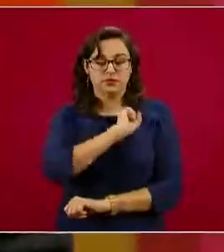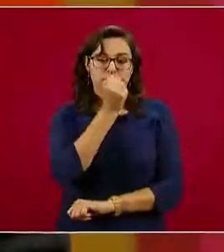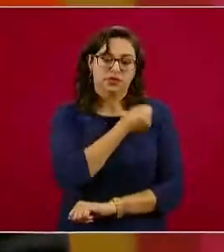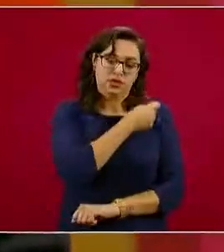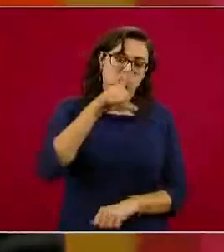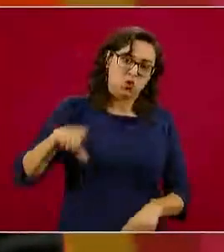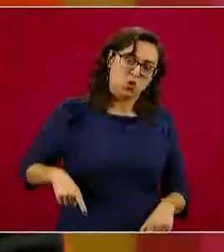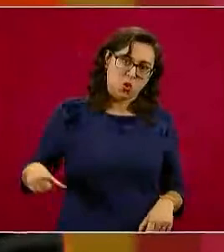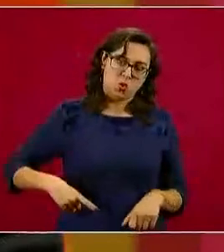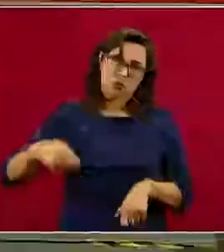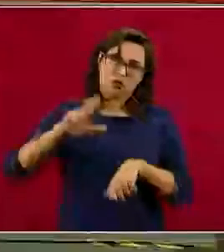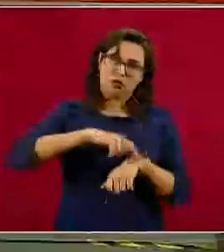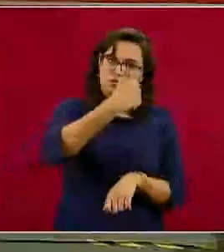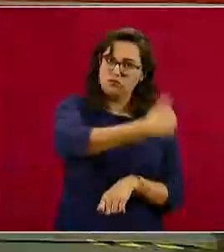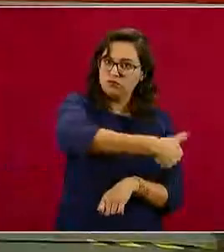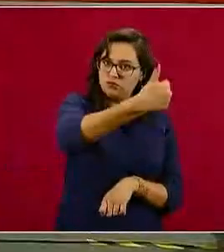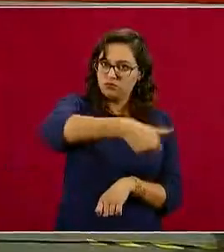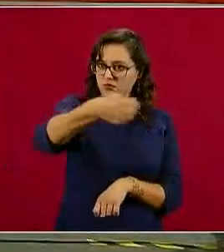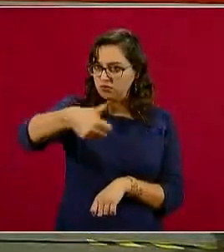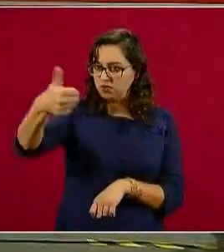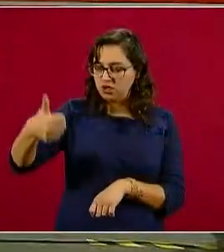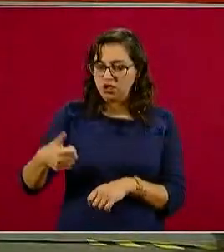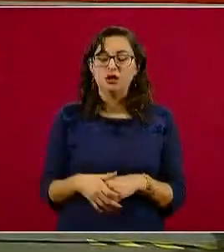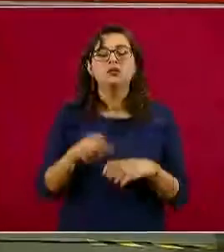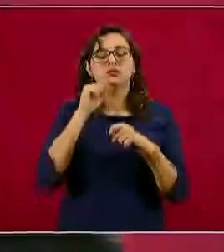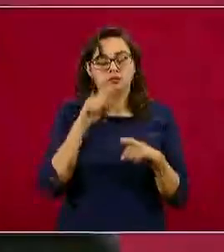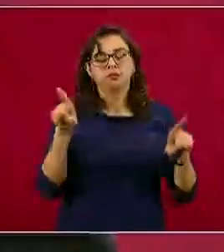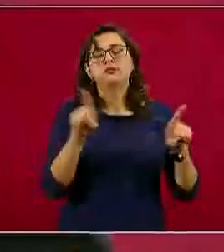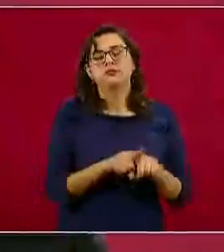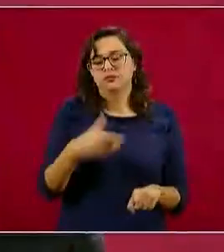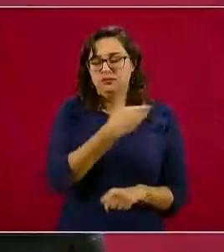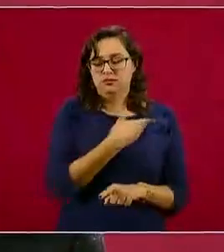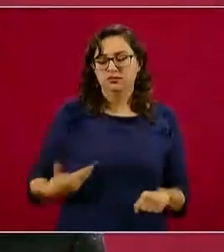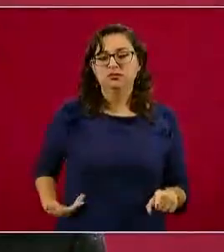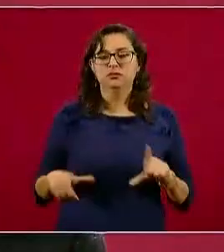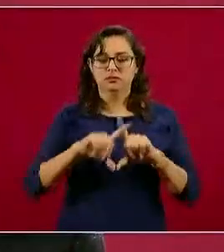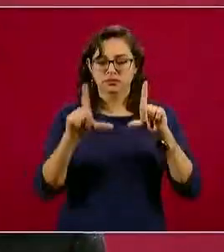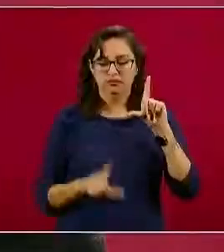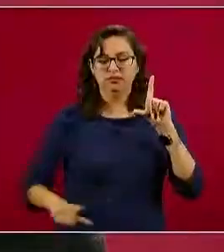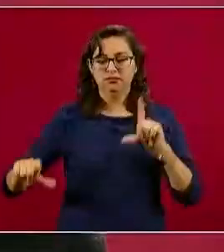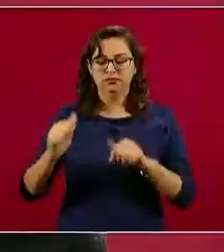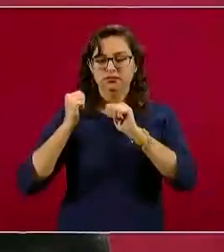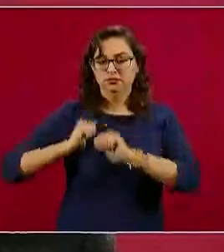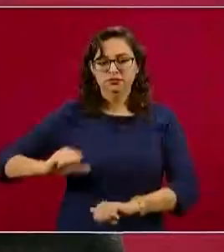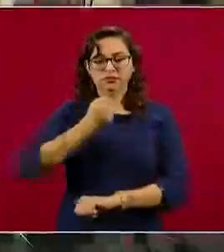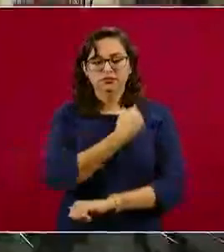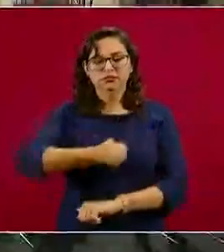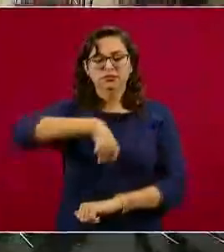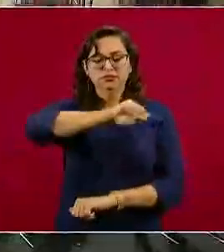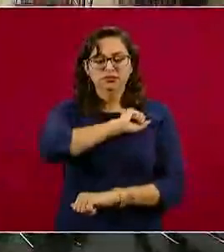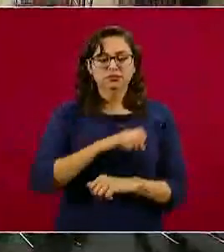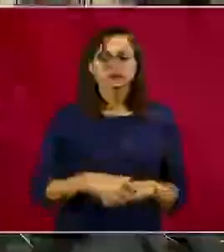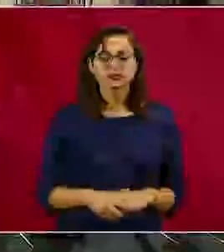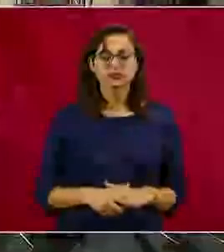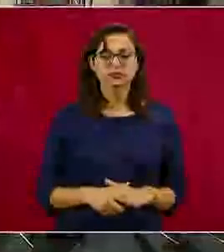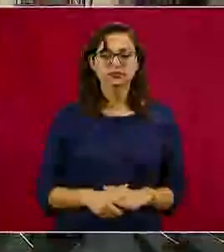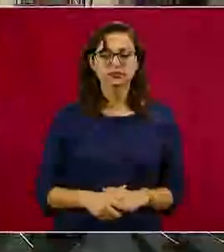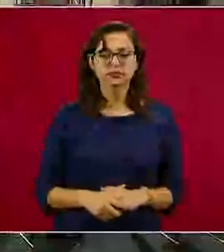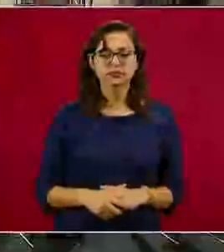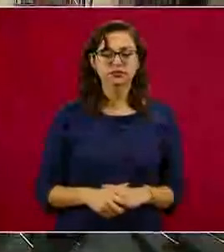gobiernos estatales. Y por supuesto el presidente de la República también es una autoridad sanitaria. Y los